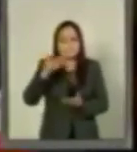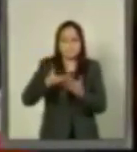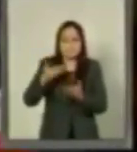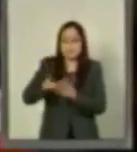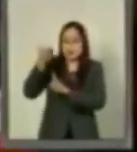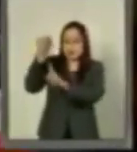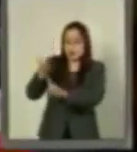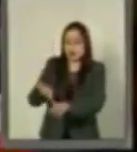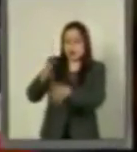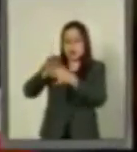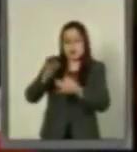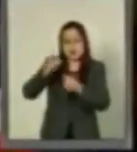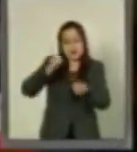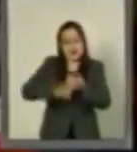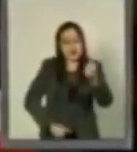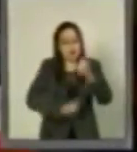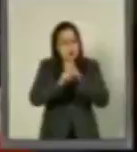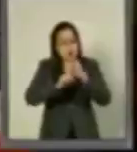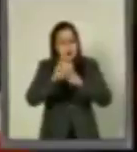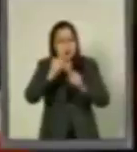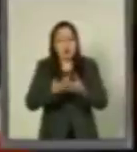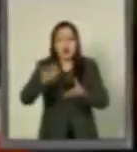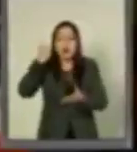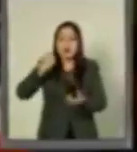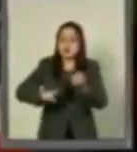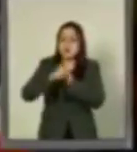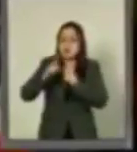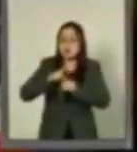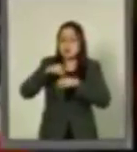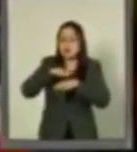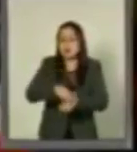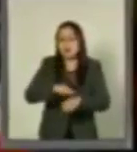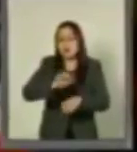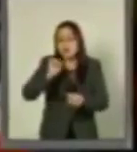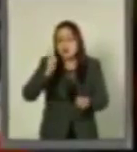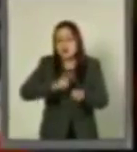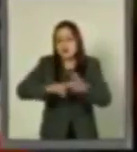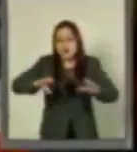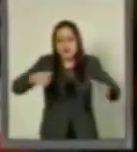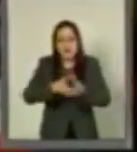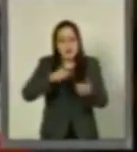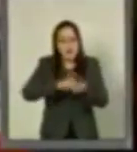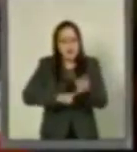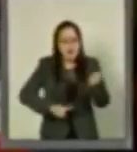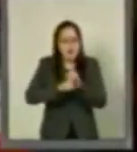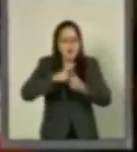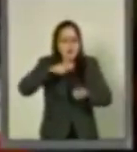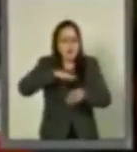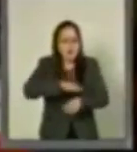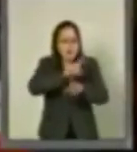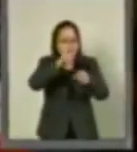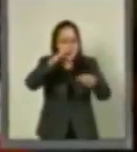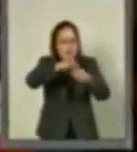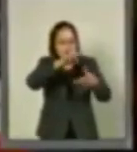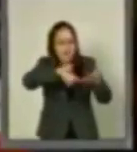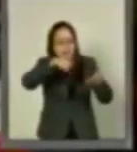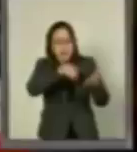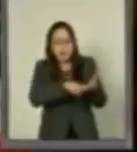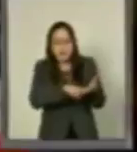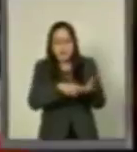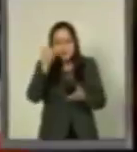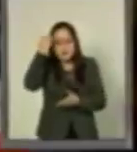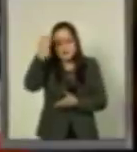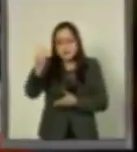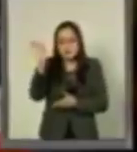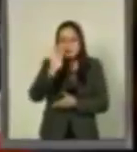que hay problemas o hubo problemas en algunos estados respecto a las elecciones, imagínese usted si no